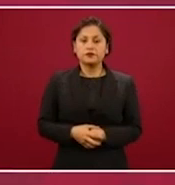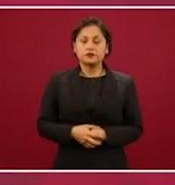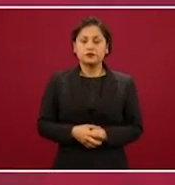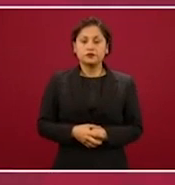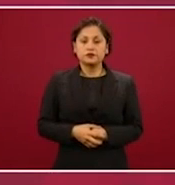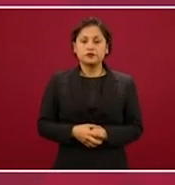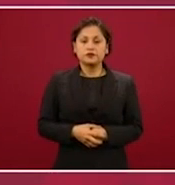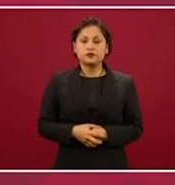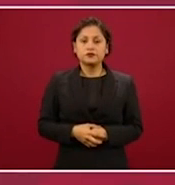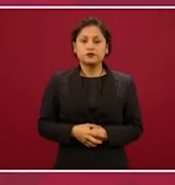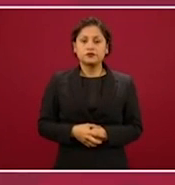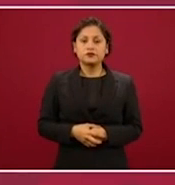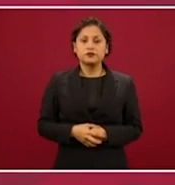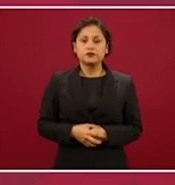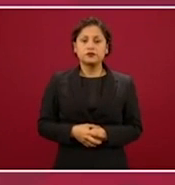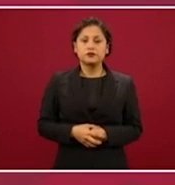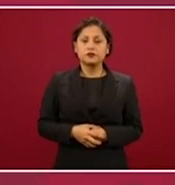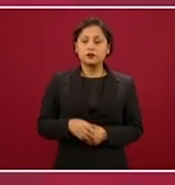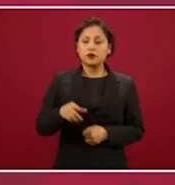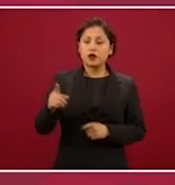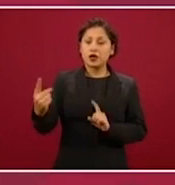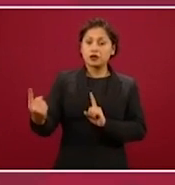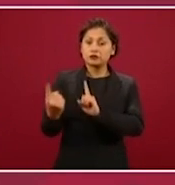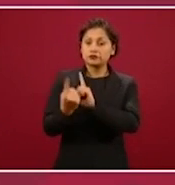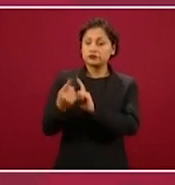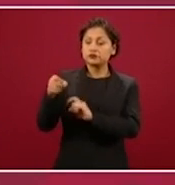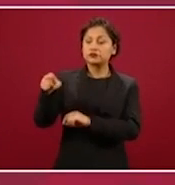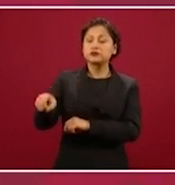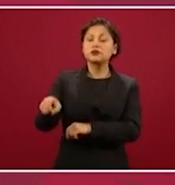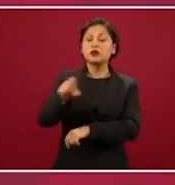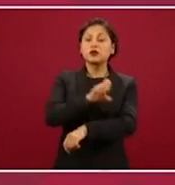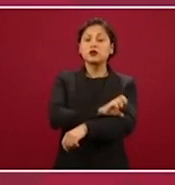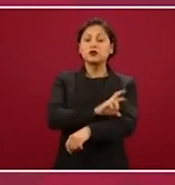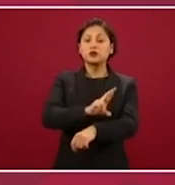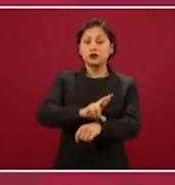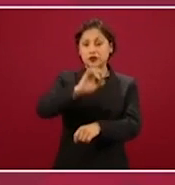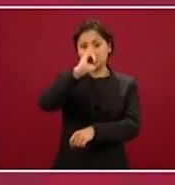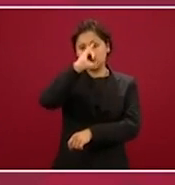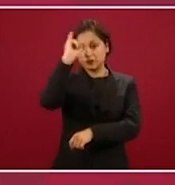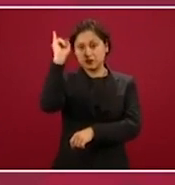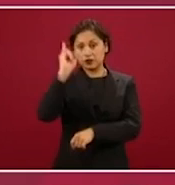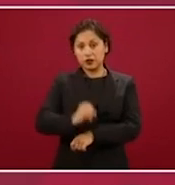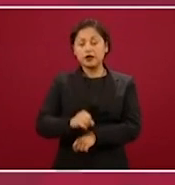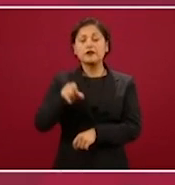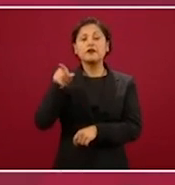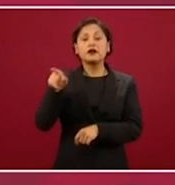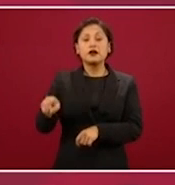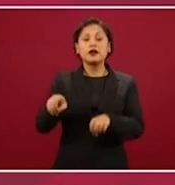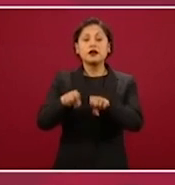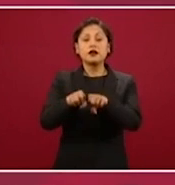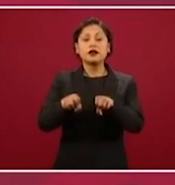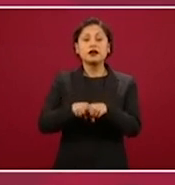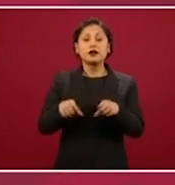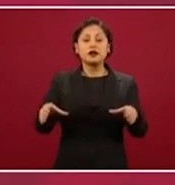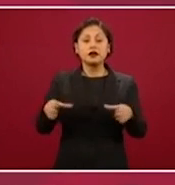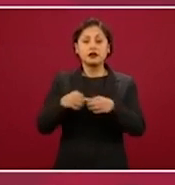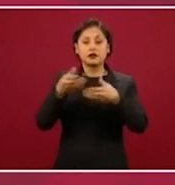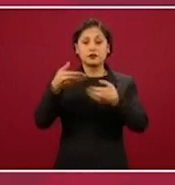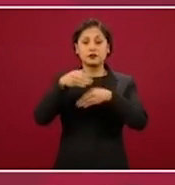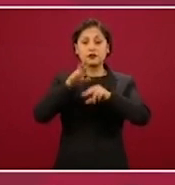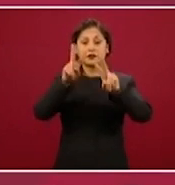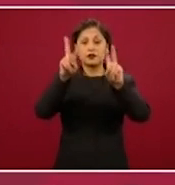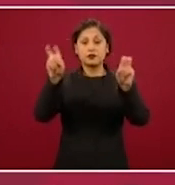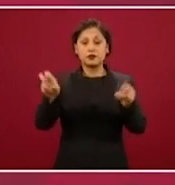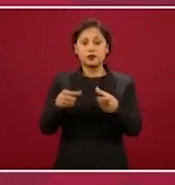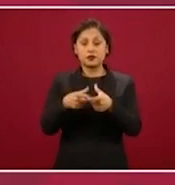el coordinador, jefe del Gabinete de Crecimiento, Alfonso Romo, y con el director de